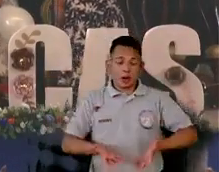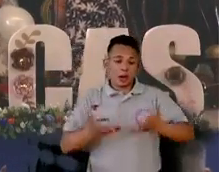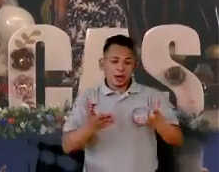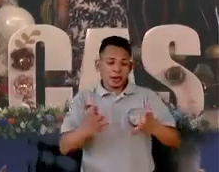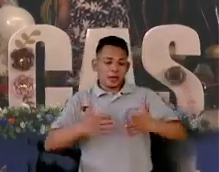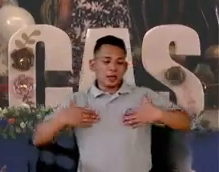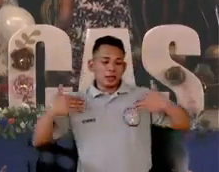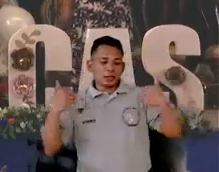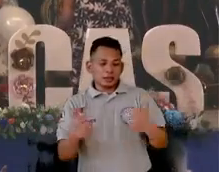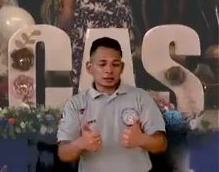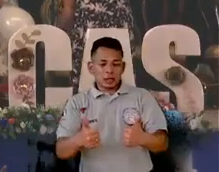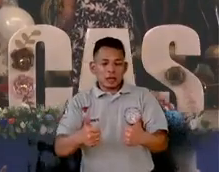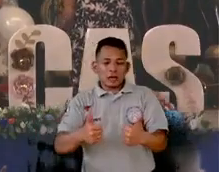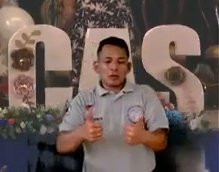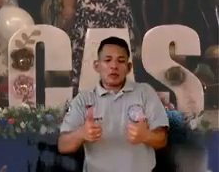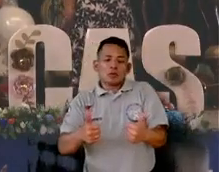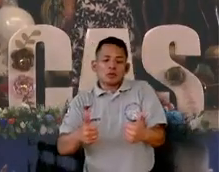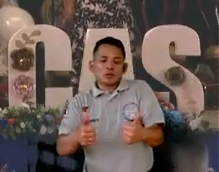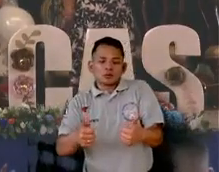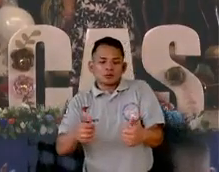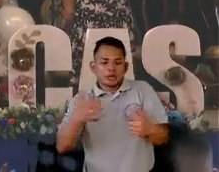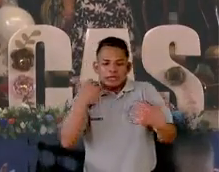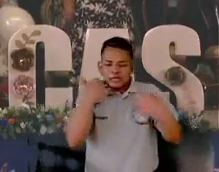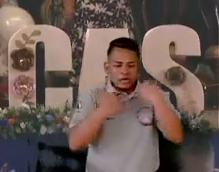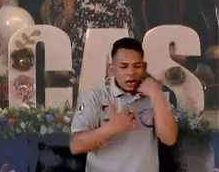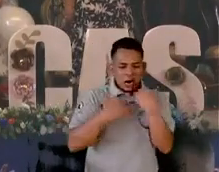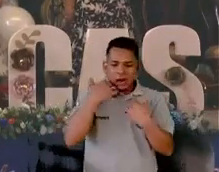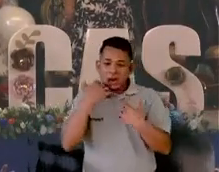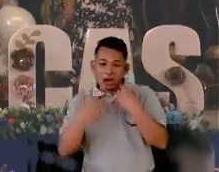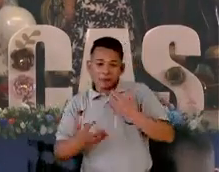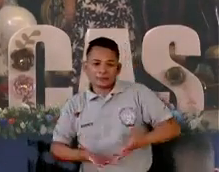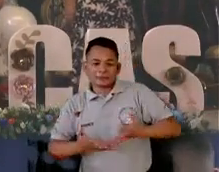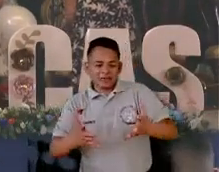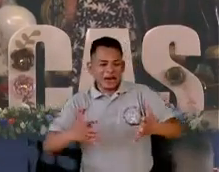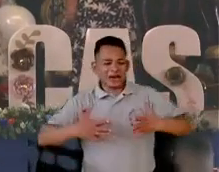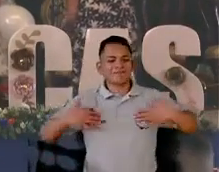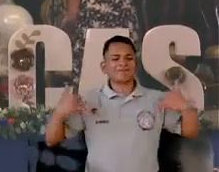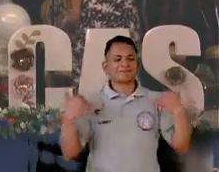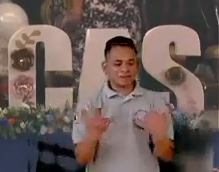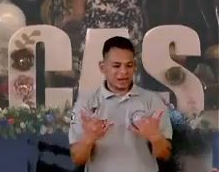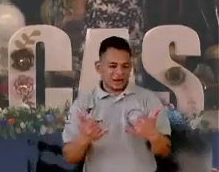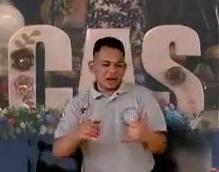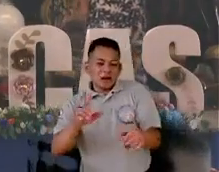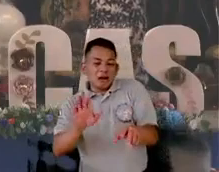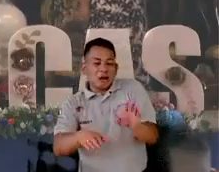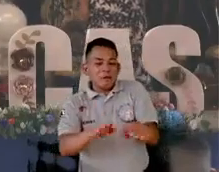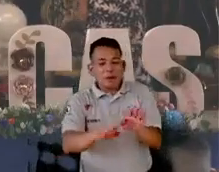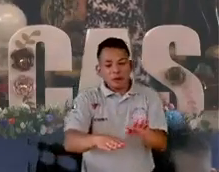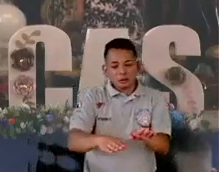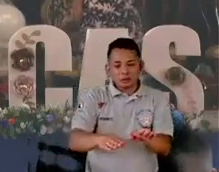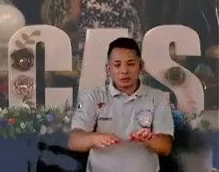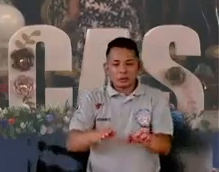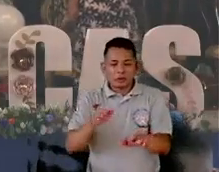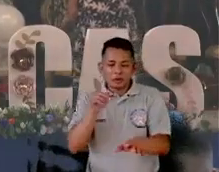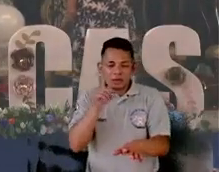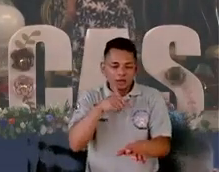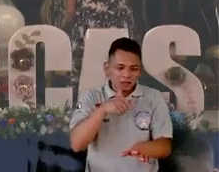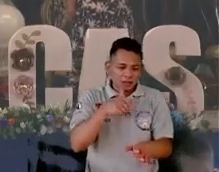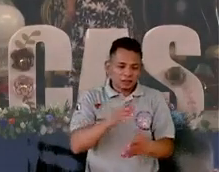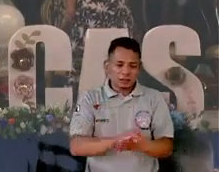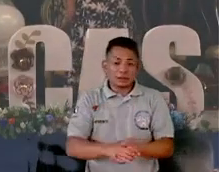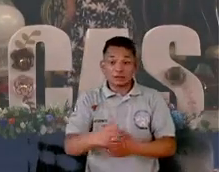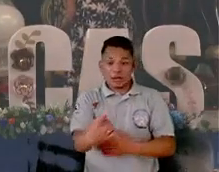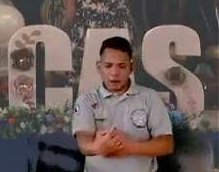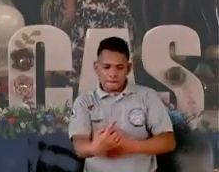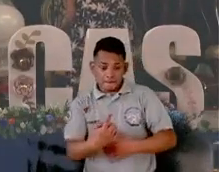está enfermo, que da alegría al que está en tristeza. Yo le invito, hermano, venga, pero creyendo que